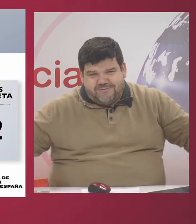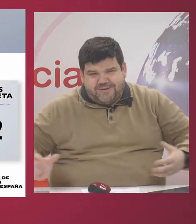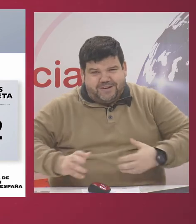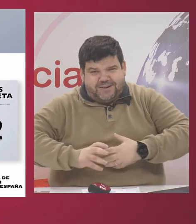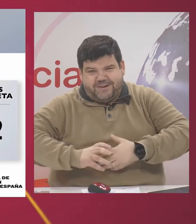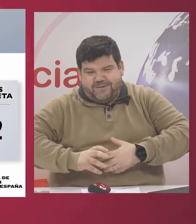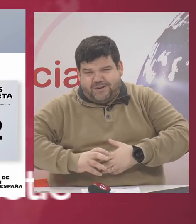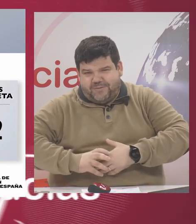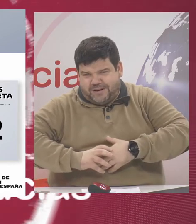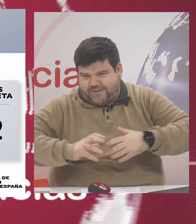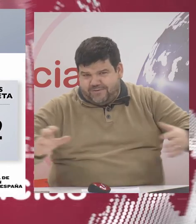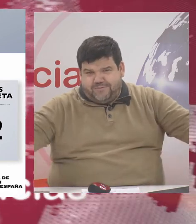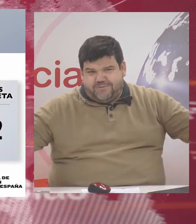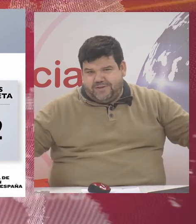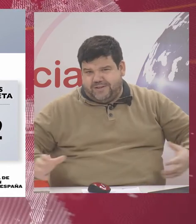Nou,